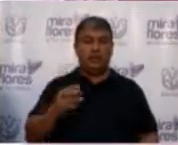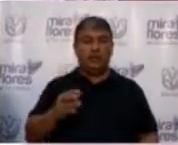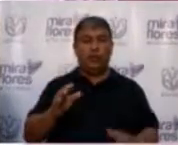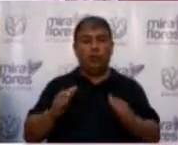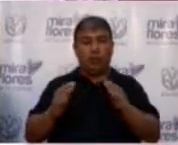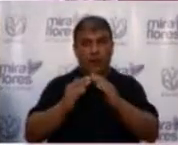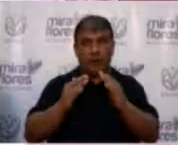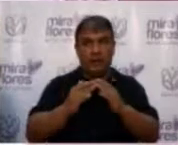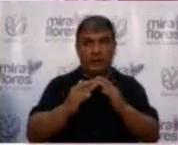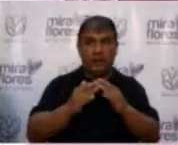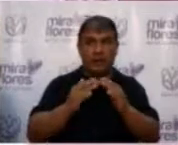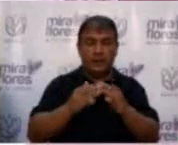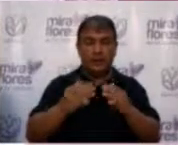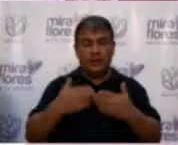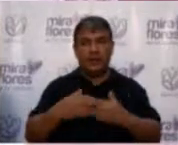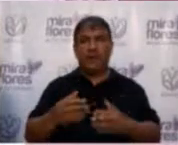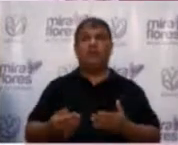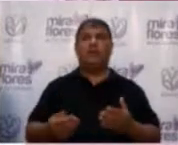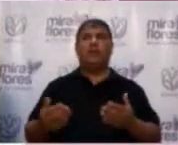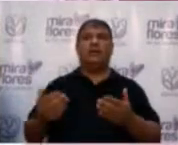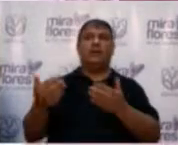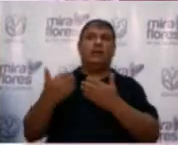un predio que tiene cargas